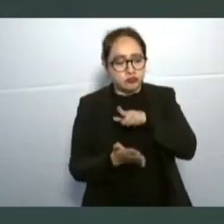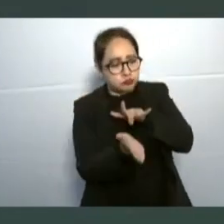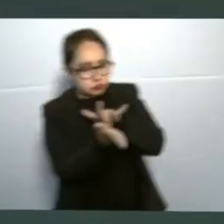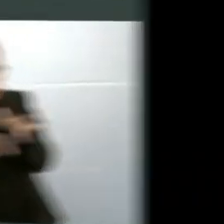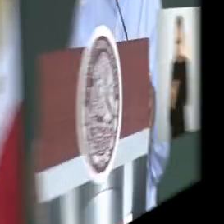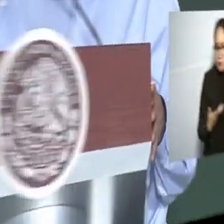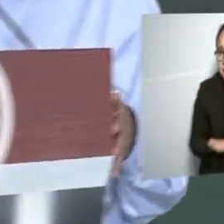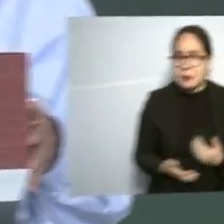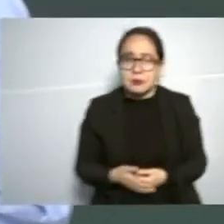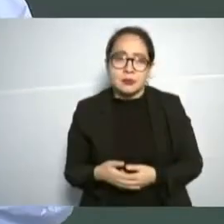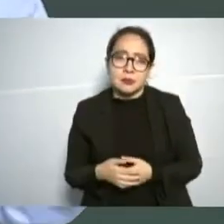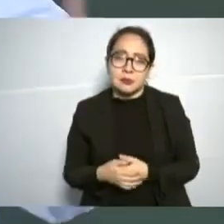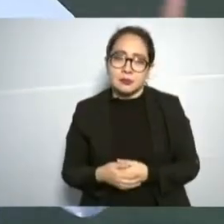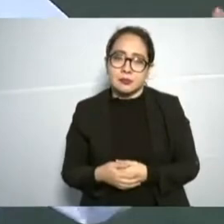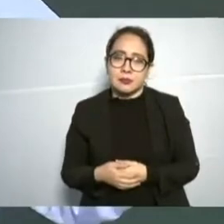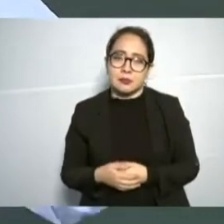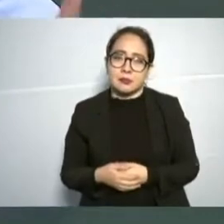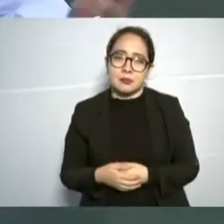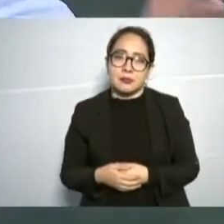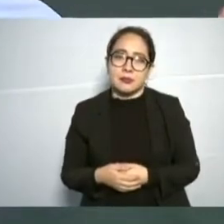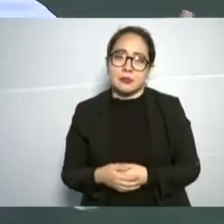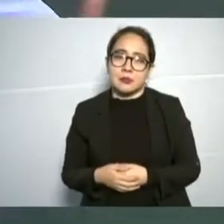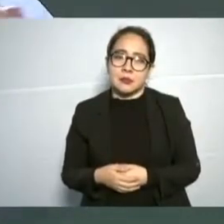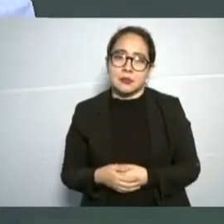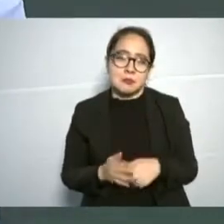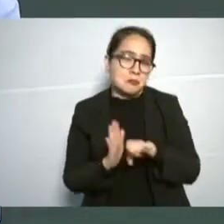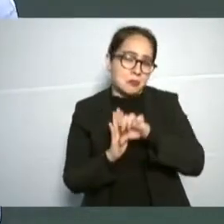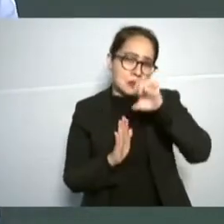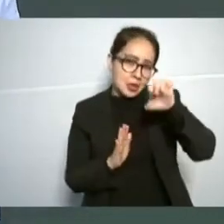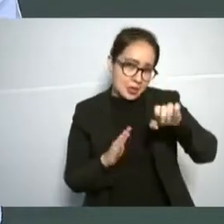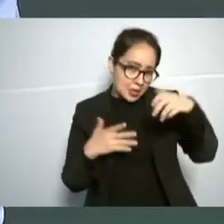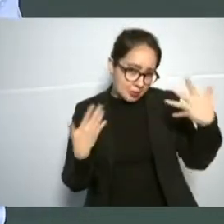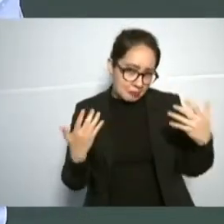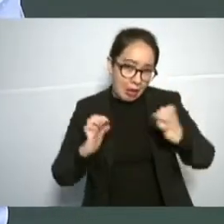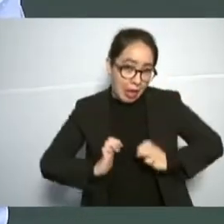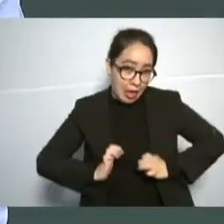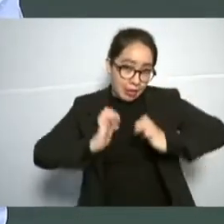esfuerzo. Hablar de estas instalaciones.